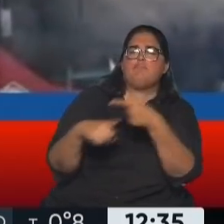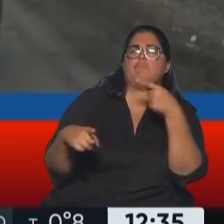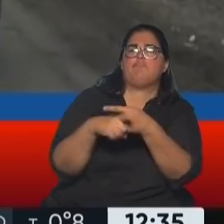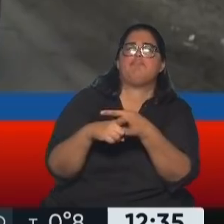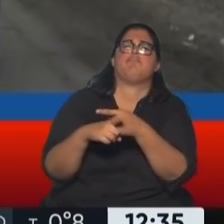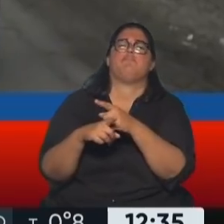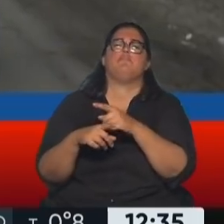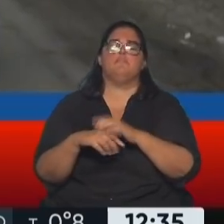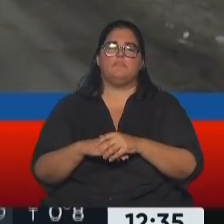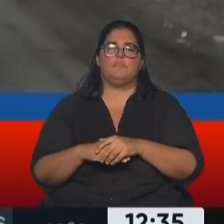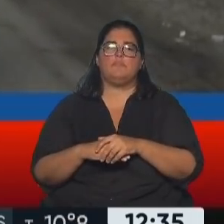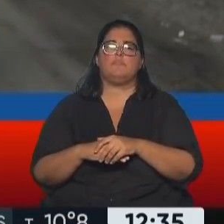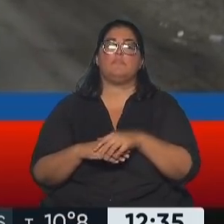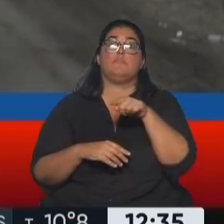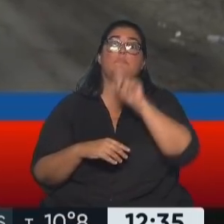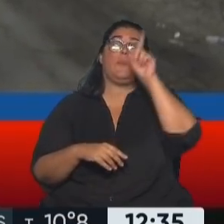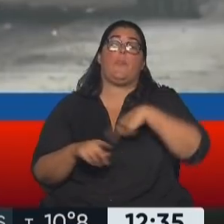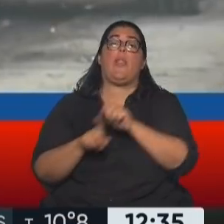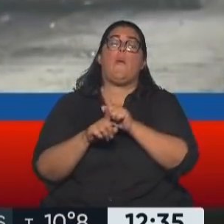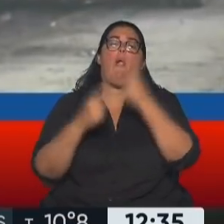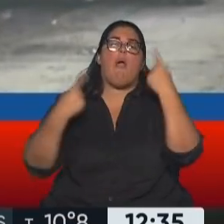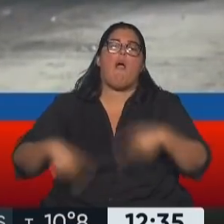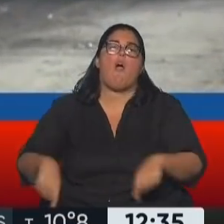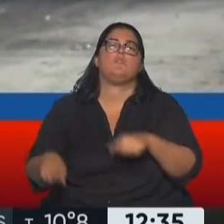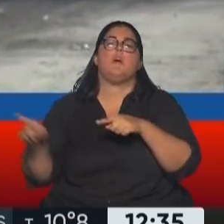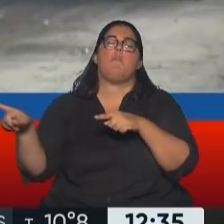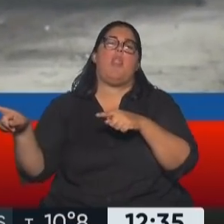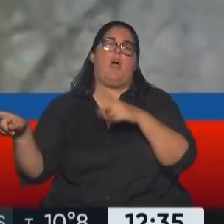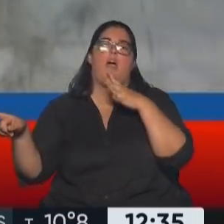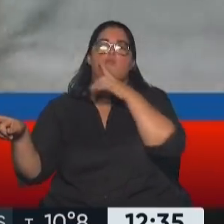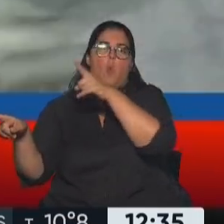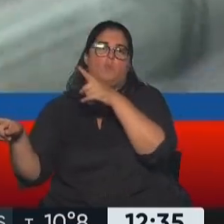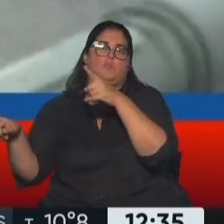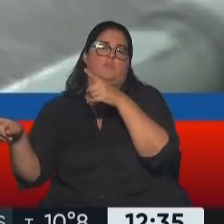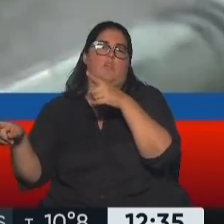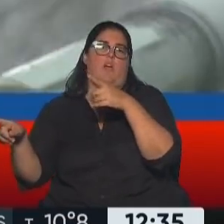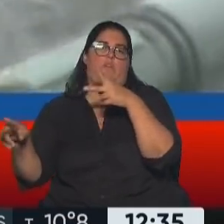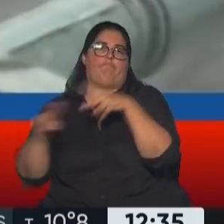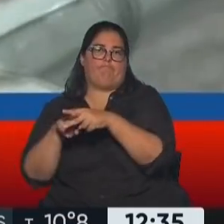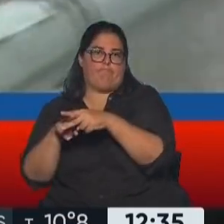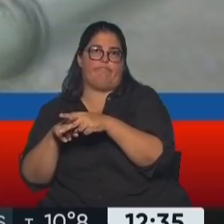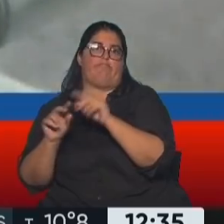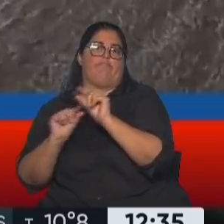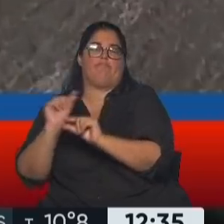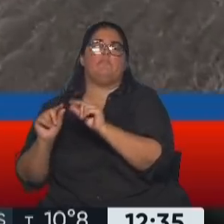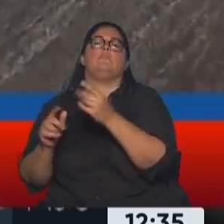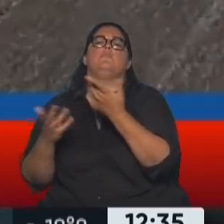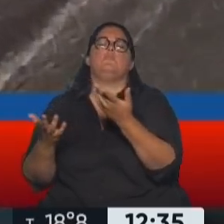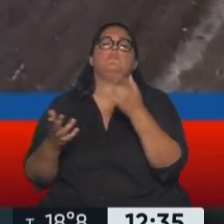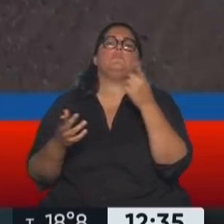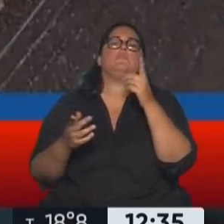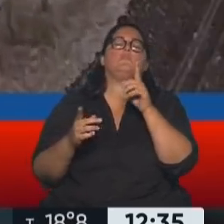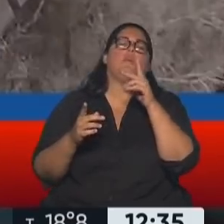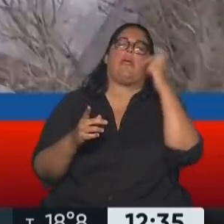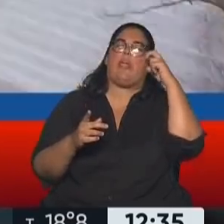logísticas. Esto alteró el flujo de suministros a las tropas rusas y ninguno de los ejes de la ofensiva, desde el norte sobre Kiev, desde